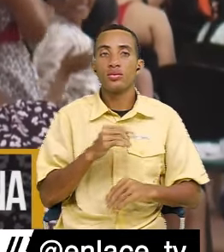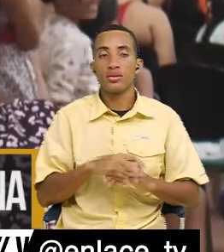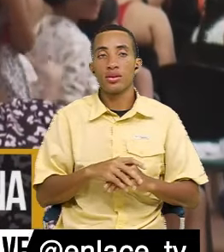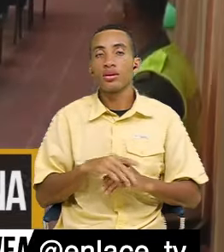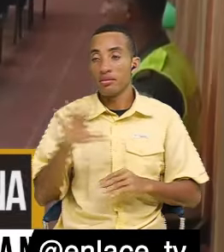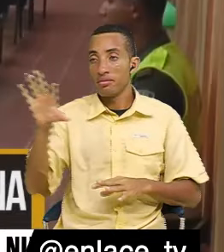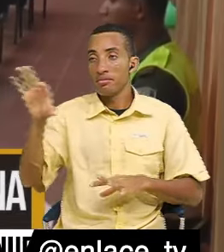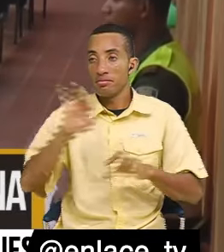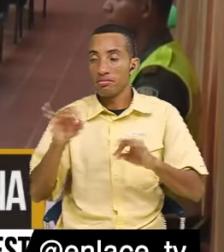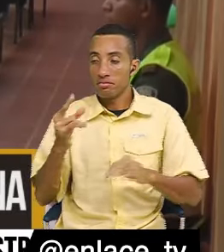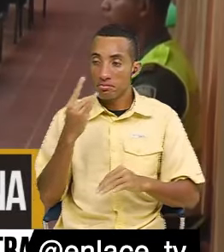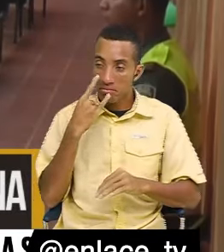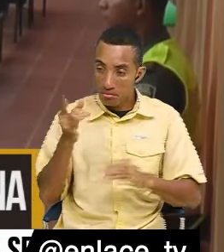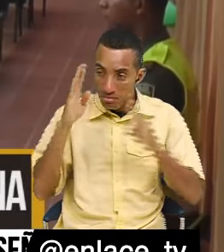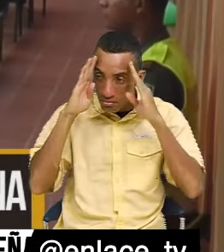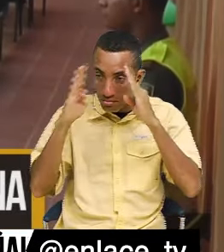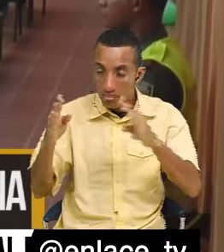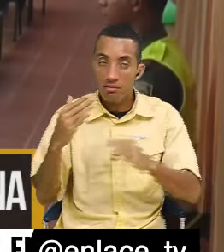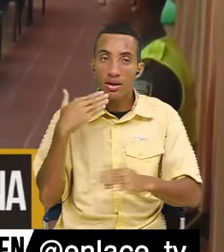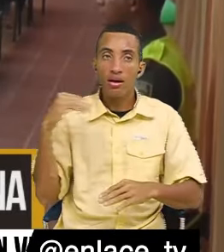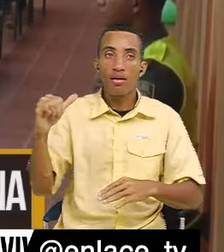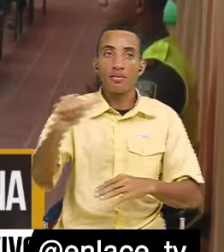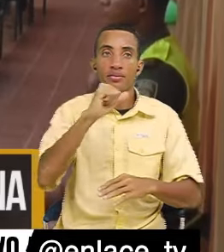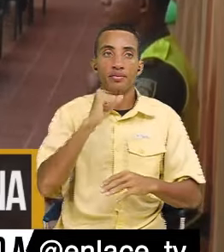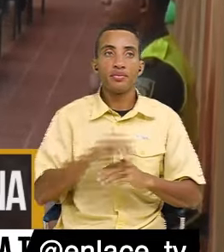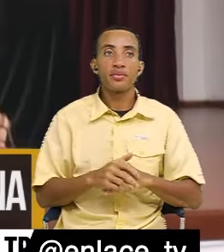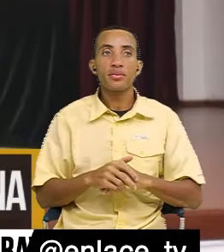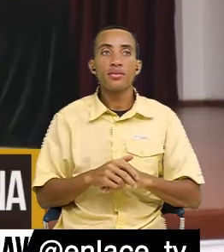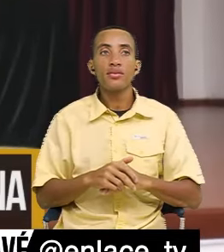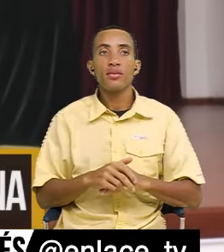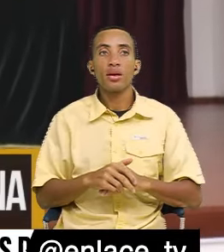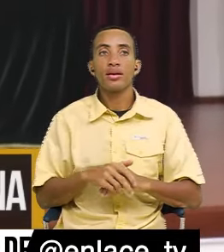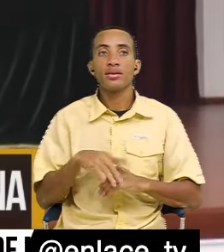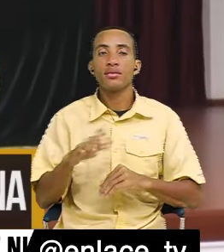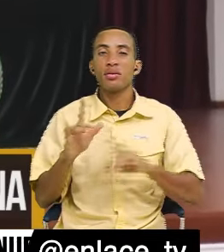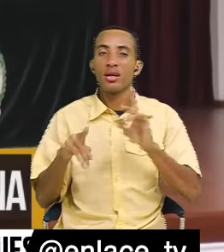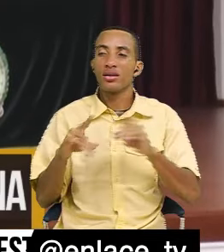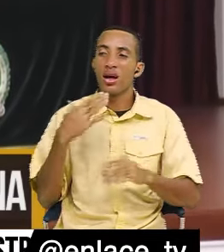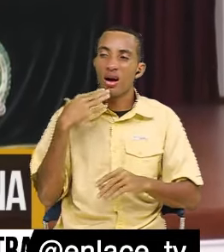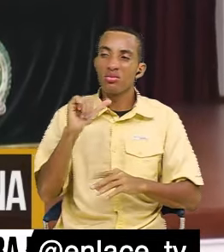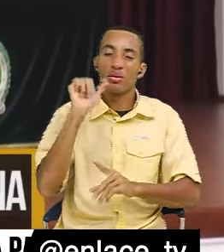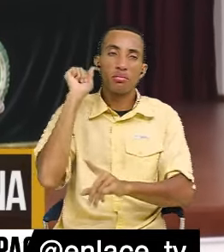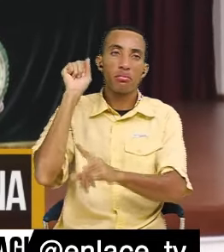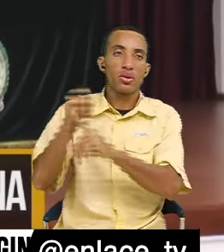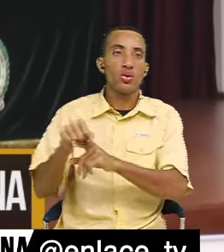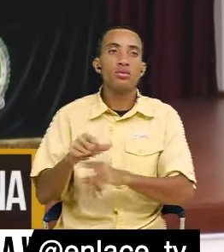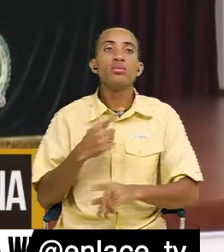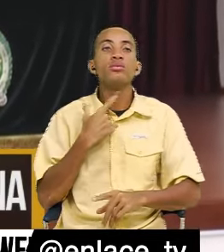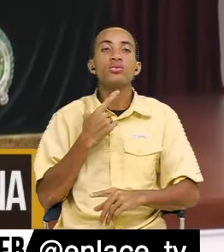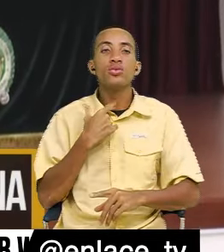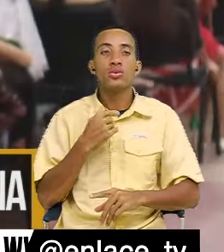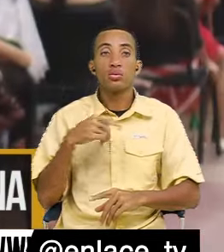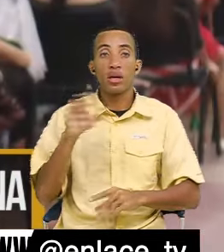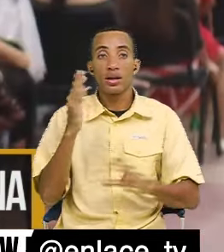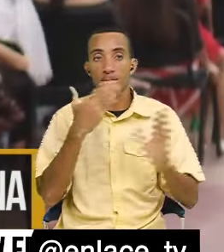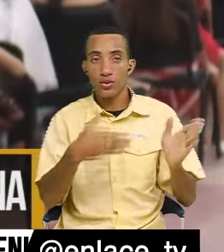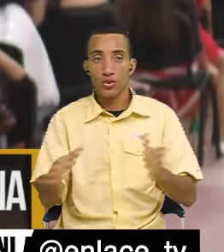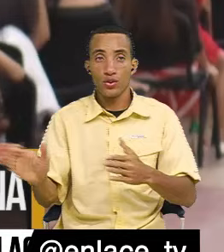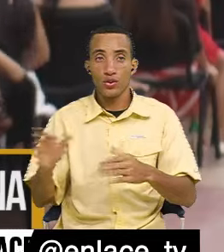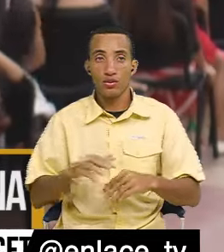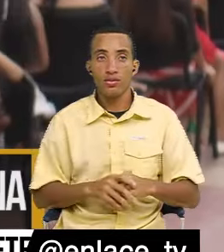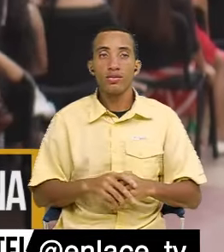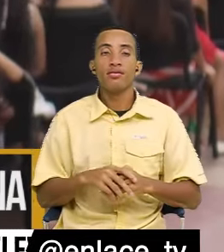mujer, porque todo el tiempo nos tienen olvidadas. Me gustó mucho el curso. En este proceso le